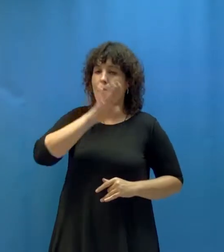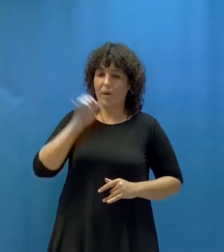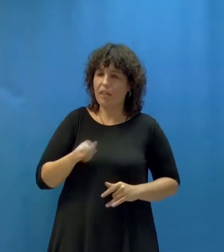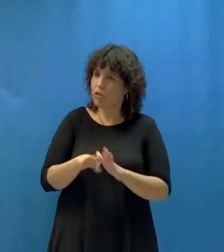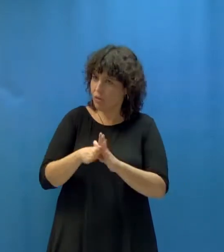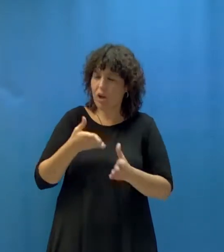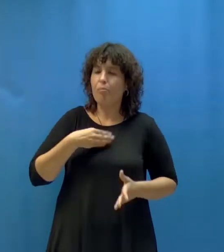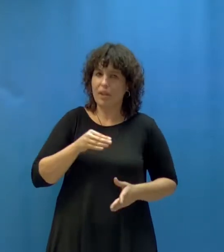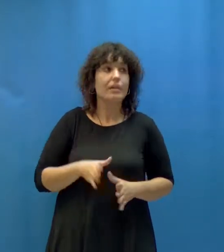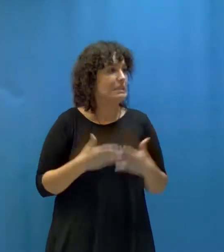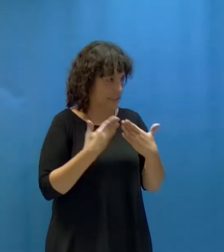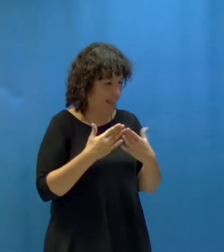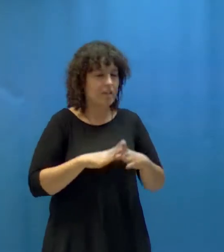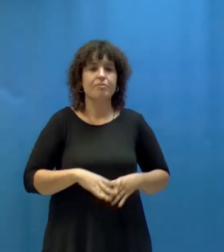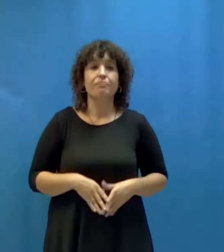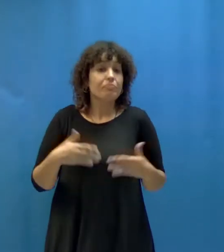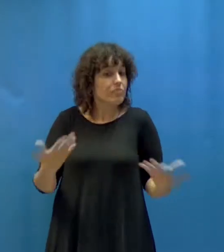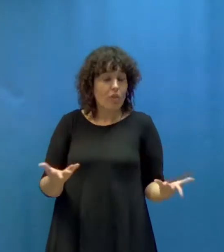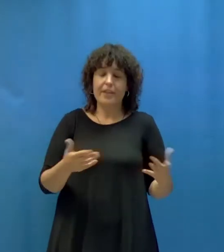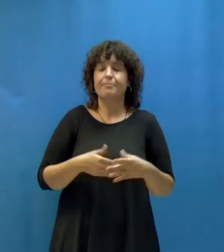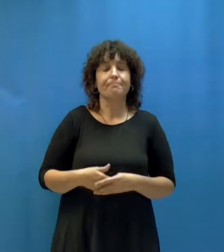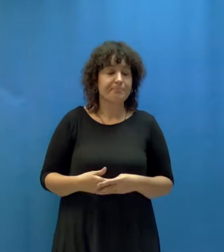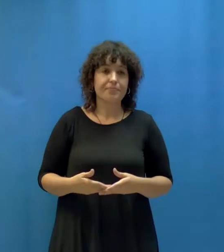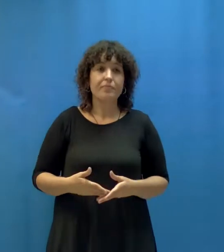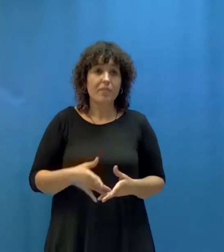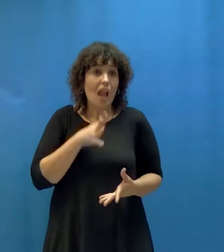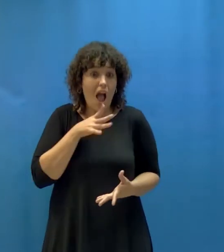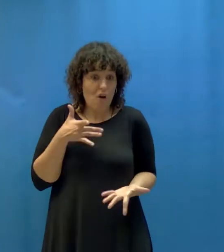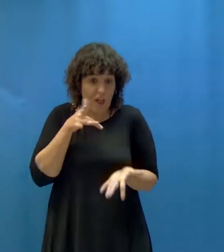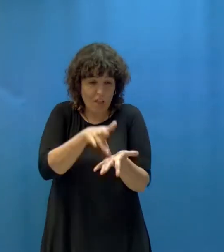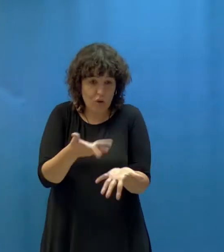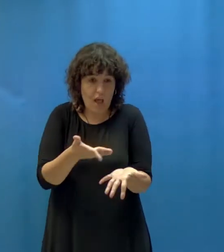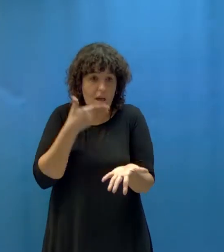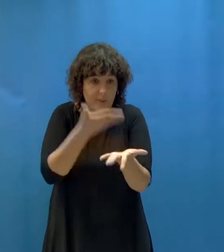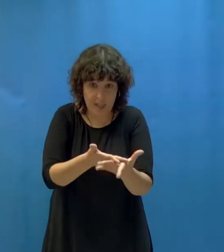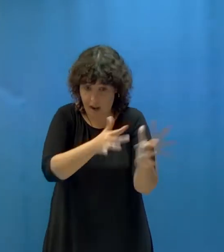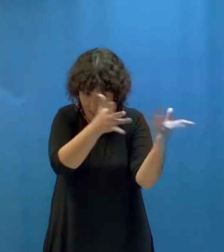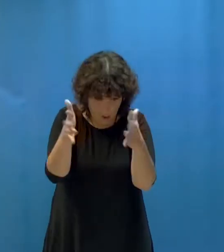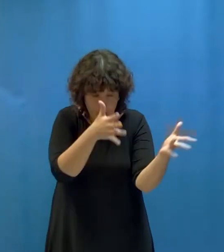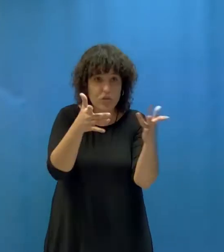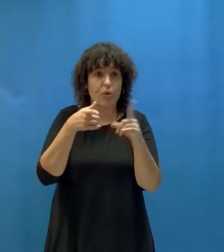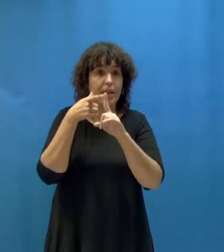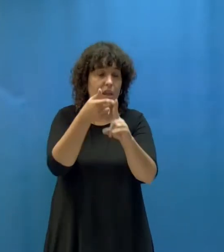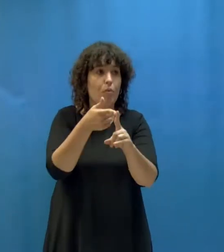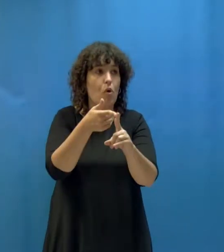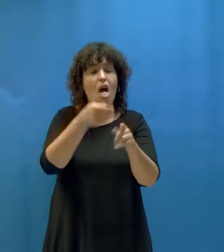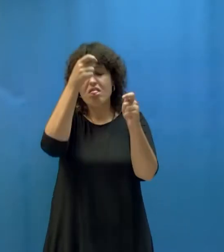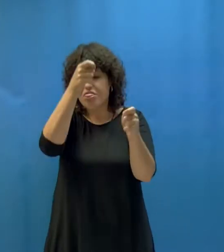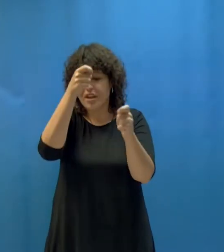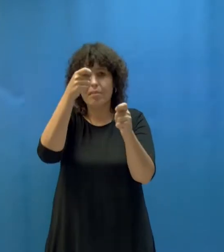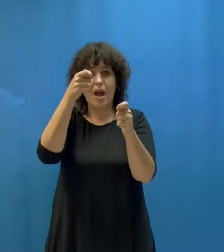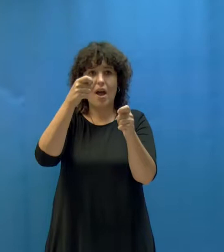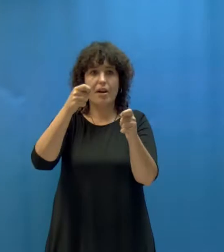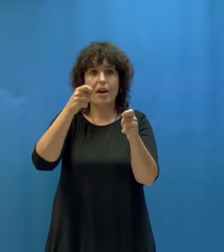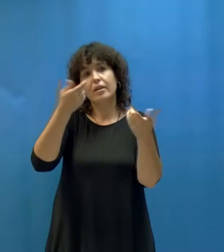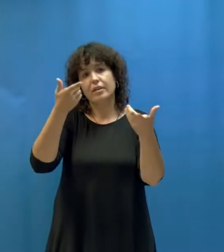Continúo, gracias. Por tanto, como sé que si ahora solicitara un aplauso para celebrar la consecución de un récord a la hipocresía